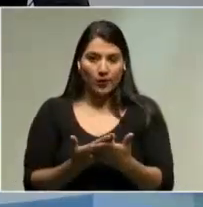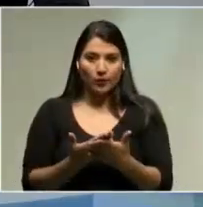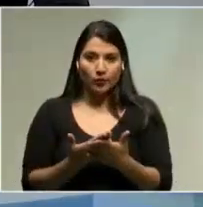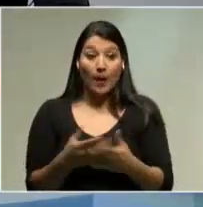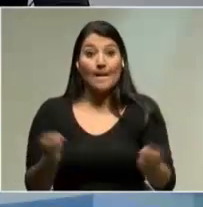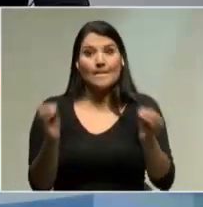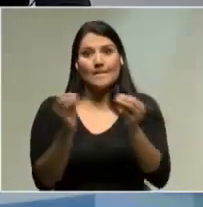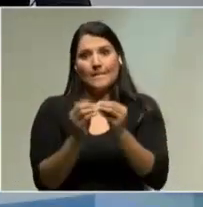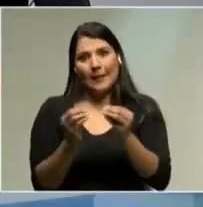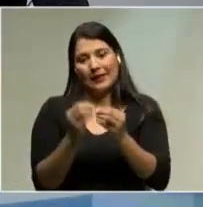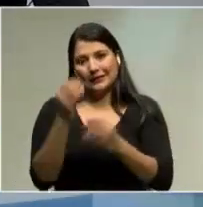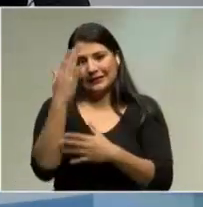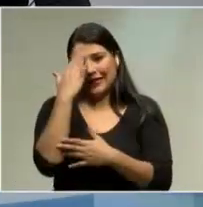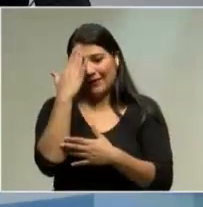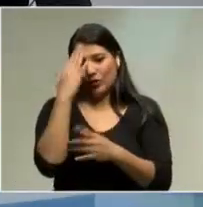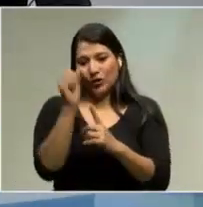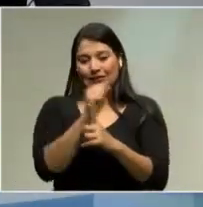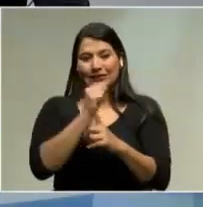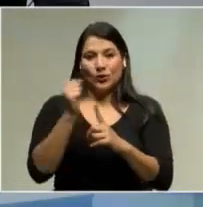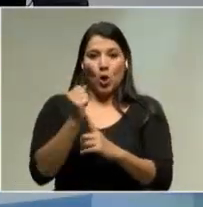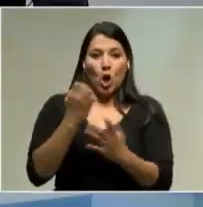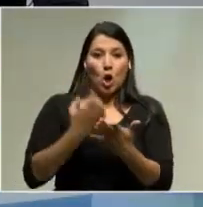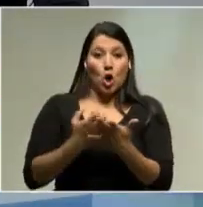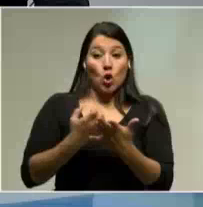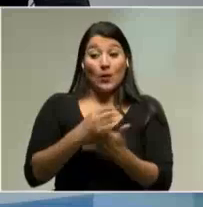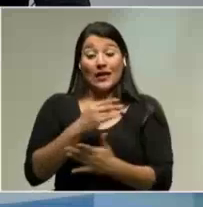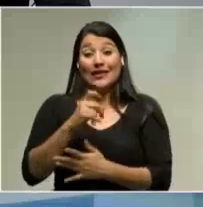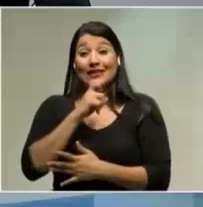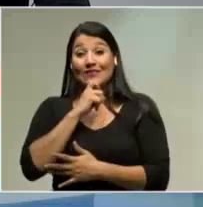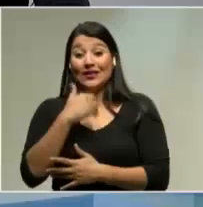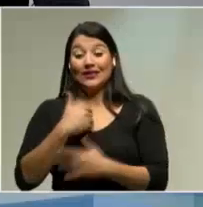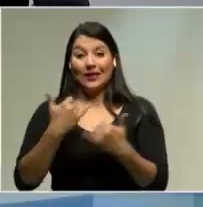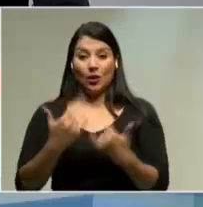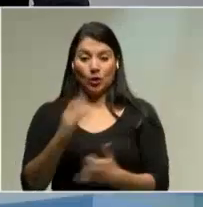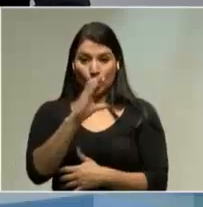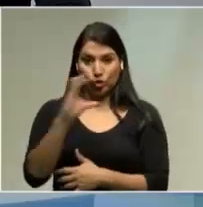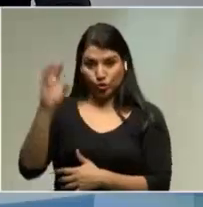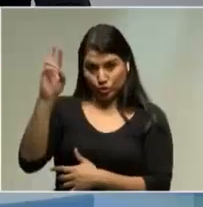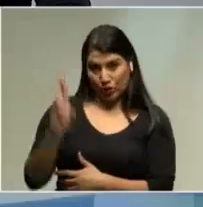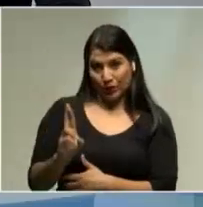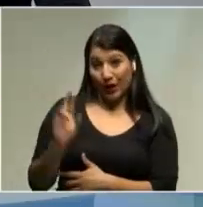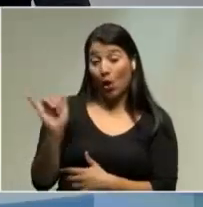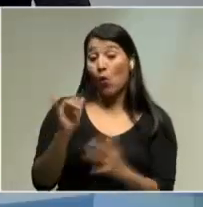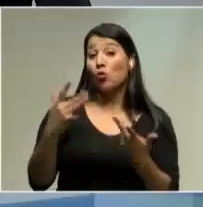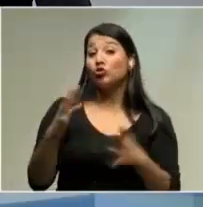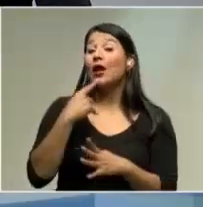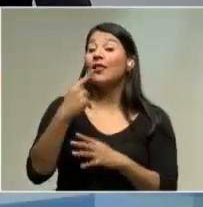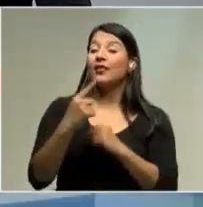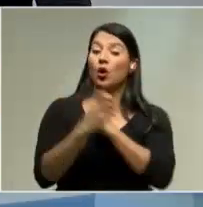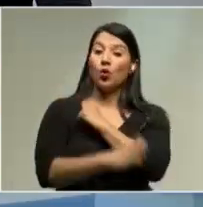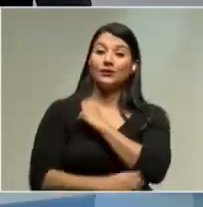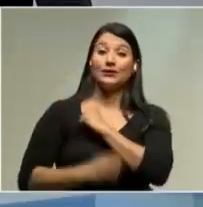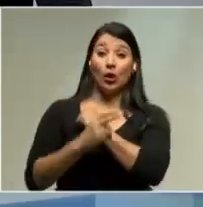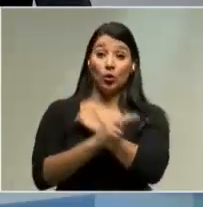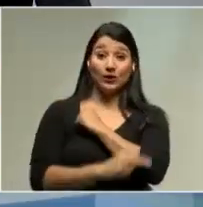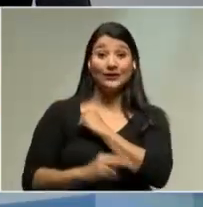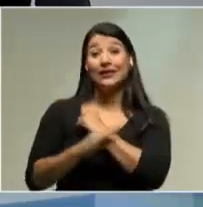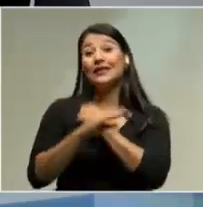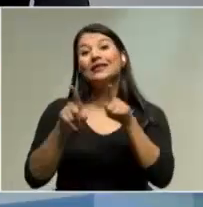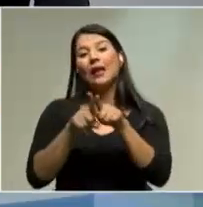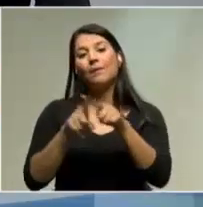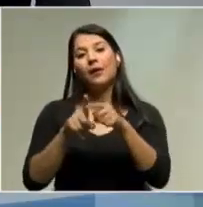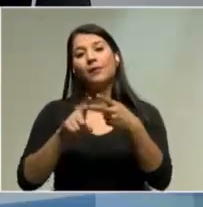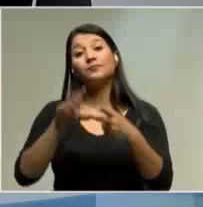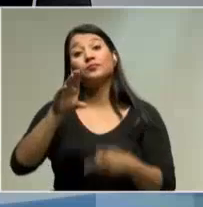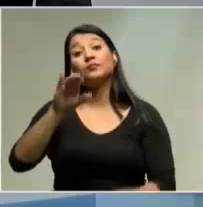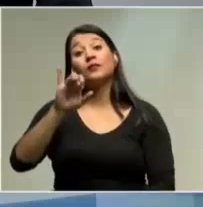en la época económica difícil que enfrenta Costa Rica, como lo ha mencionado el Estado de la Nación y también el CIEP, en una nota que le